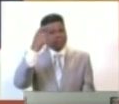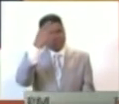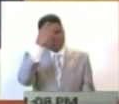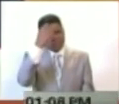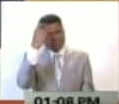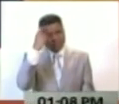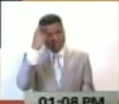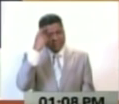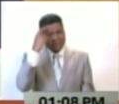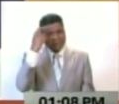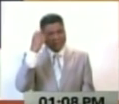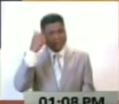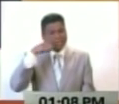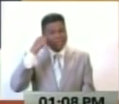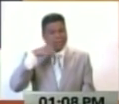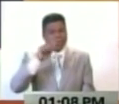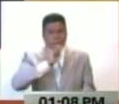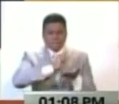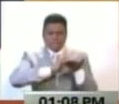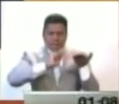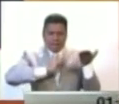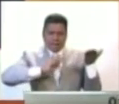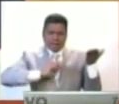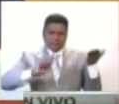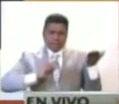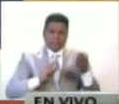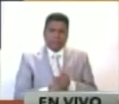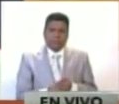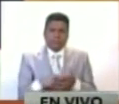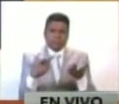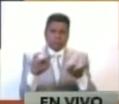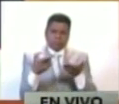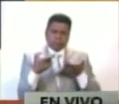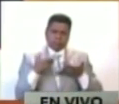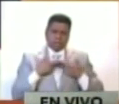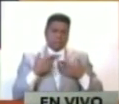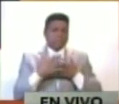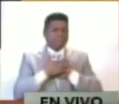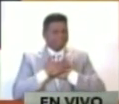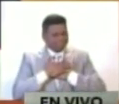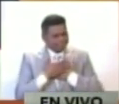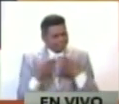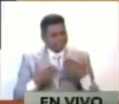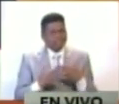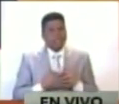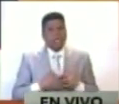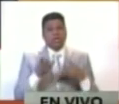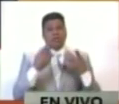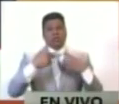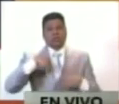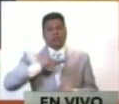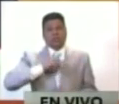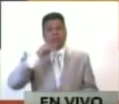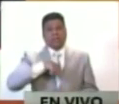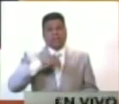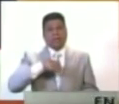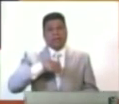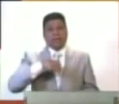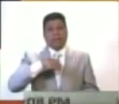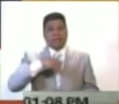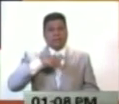que quedará escrita en la historia de la diplomacia venezolana, de la diplomacia bolivariana de paz, una